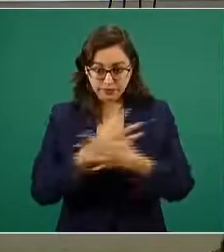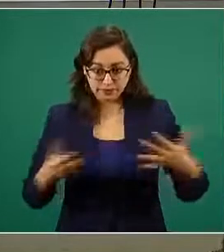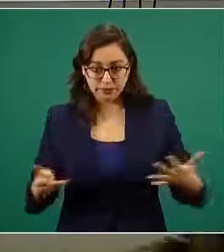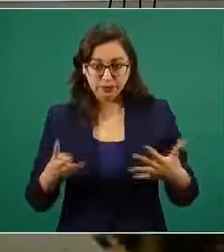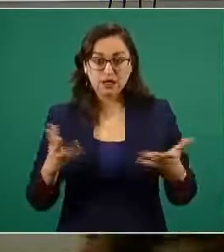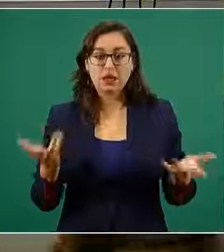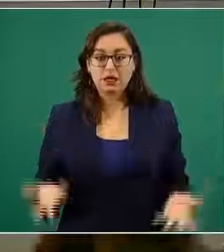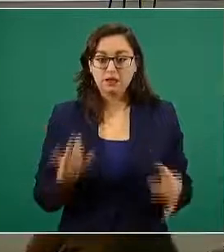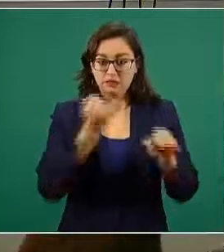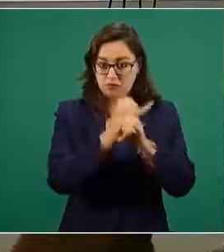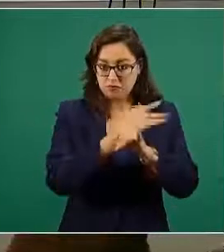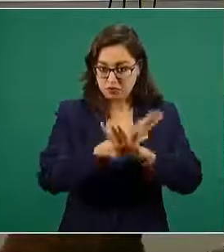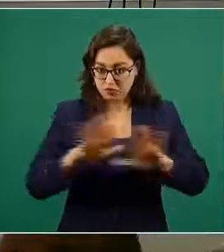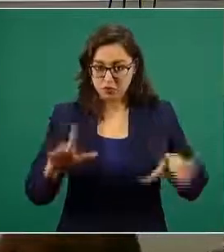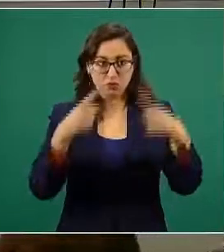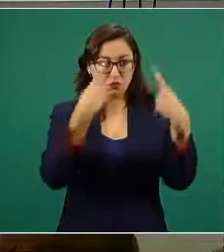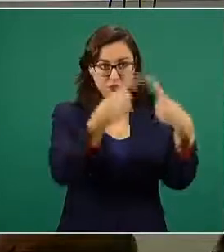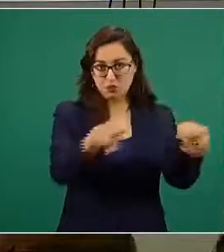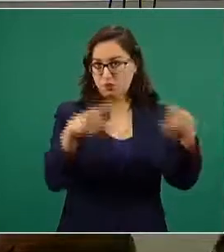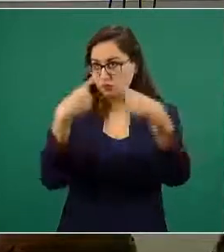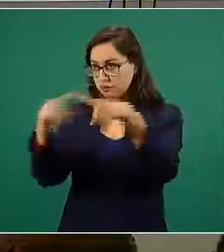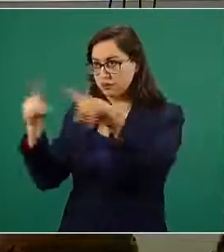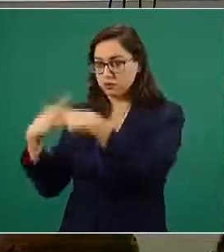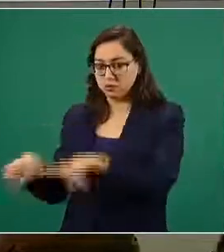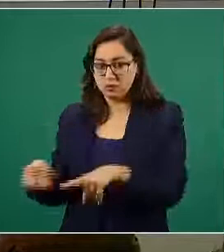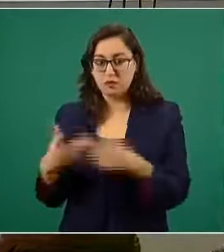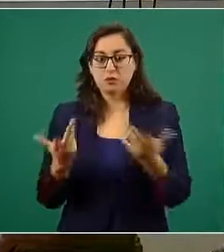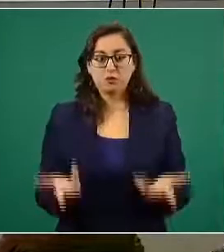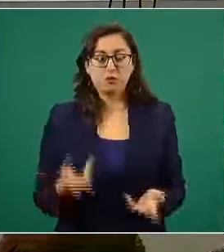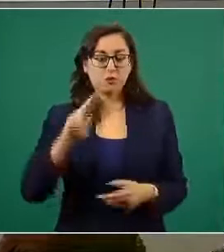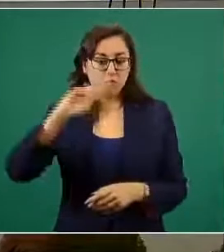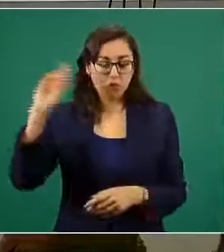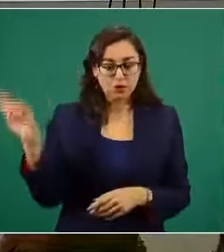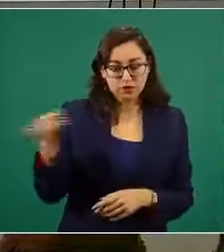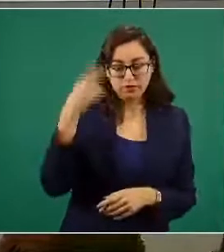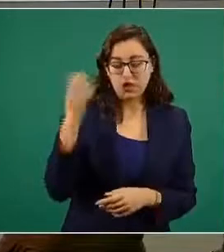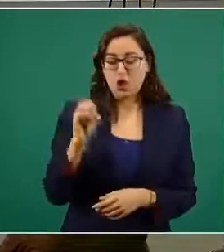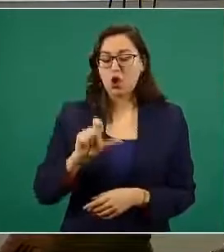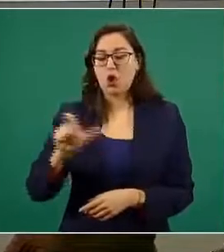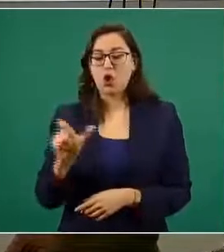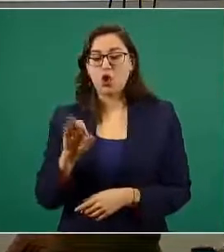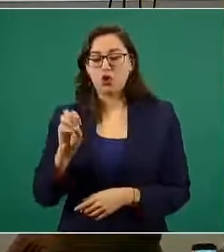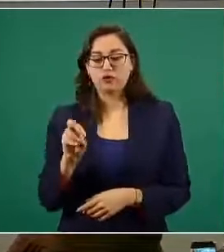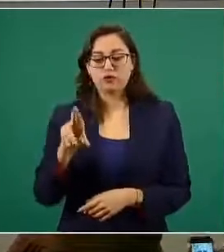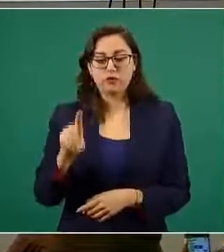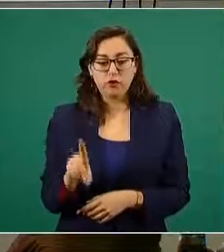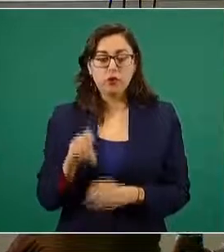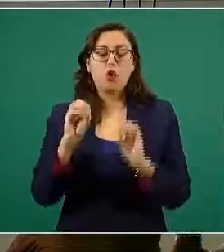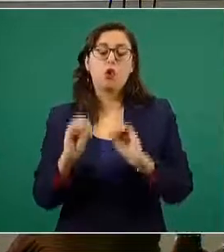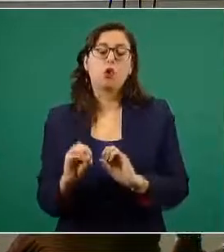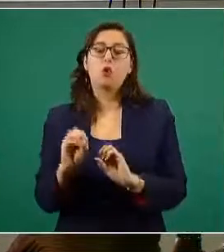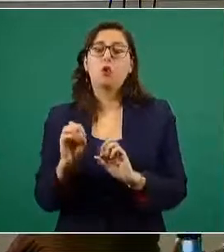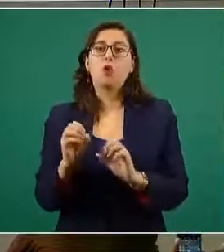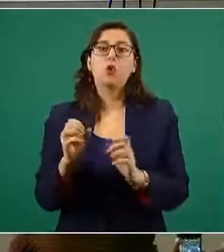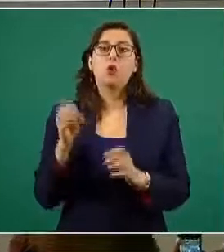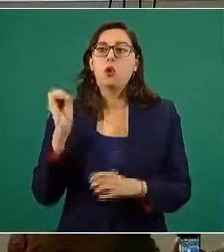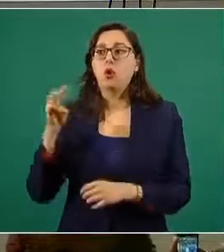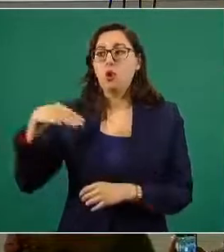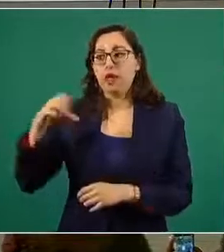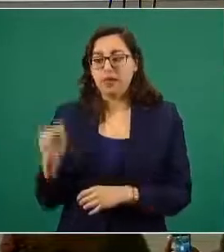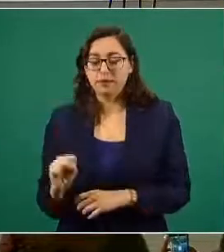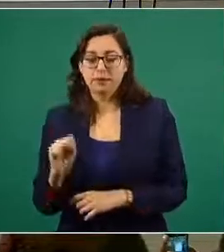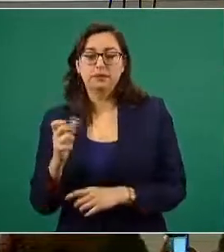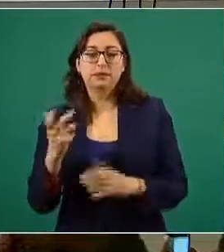distintas fuentes oficiales. Hay servicios de información como el de la Universidad de Oxford o la propia Organización Mundial de la Salud o el de Johns